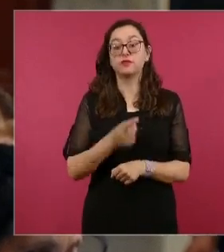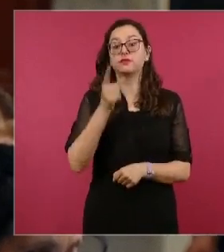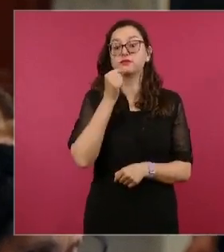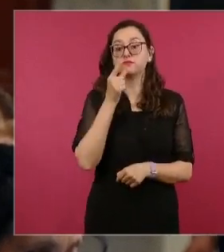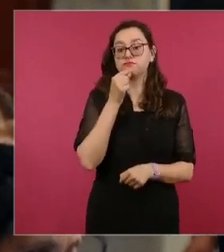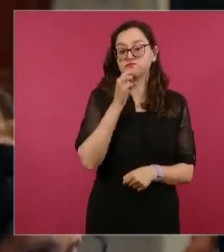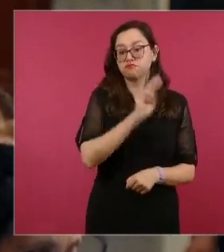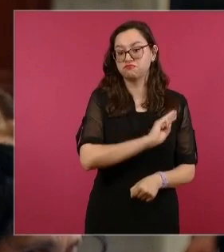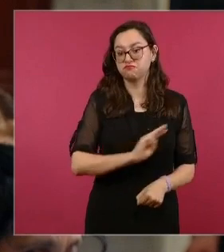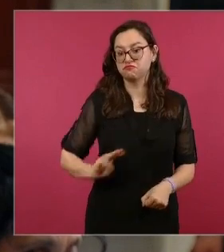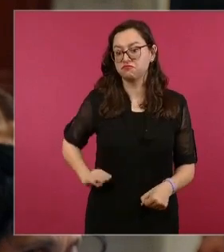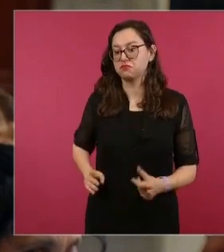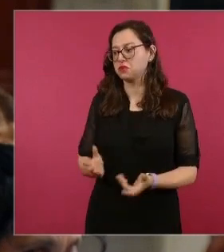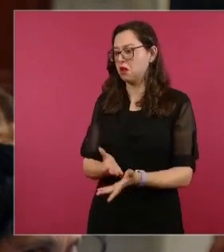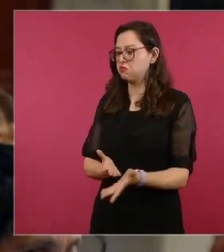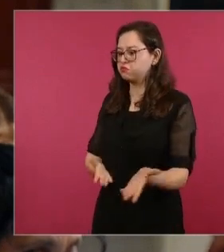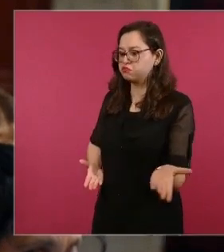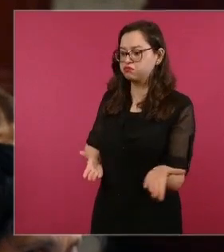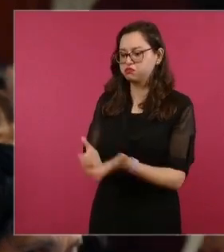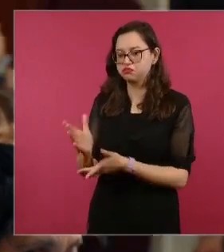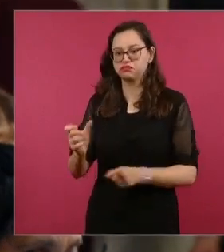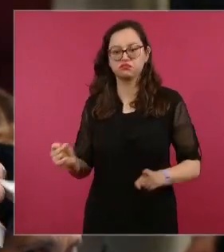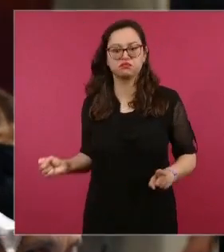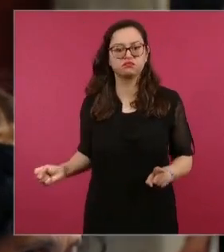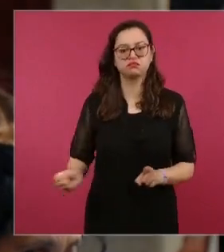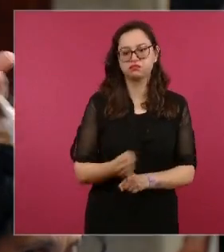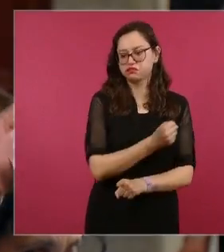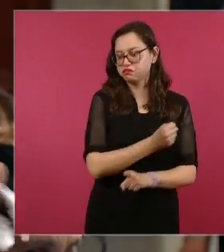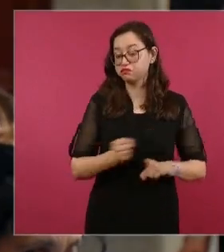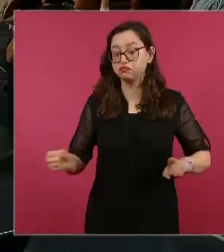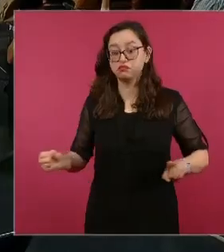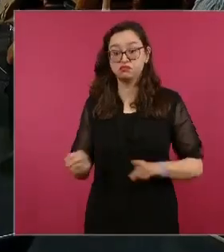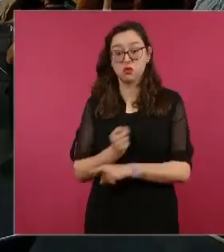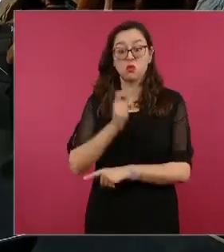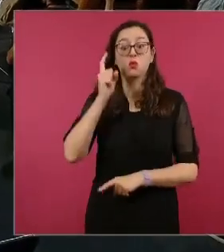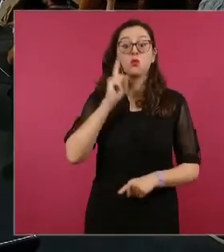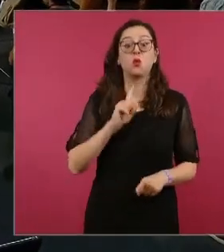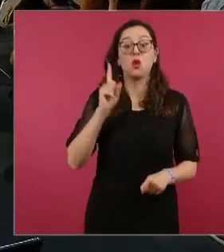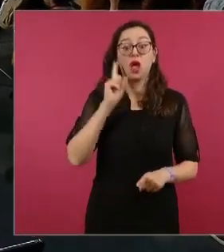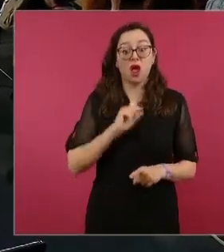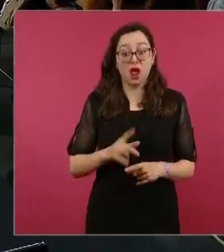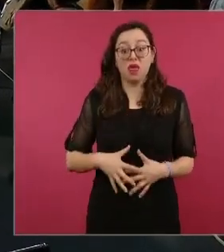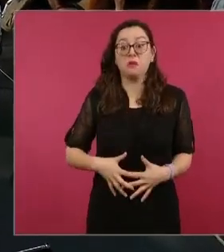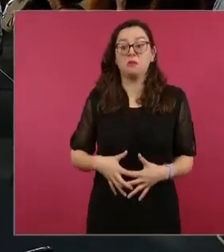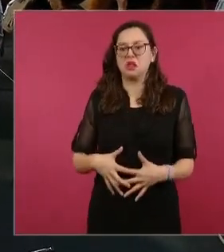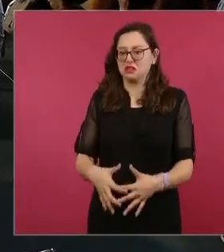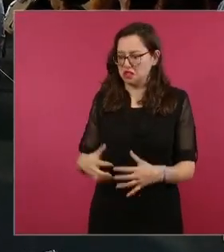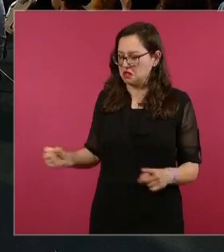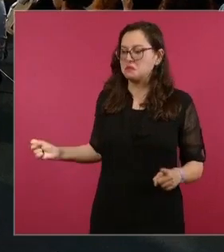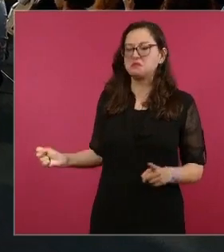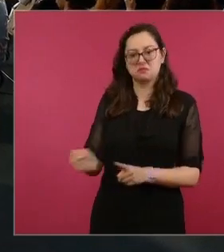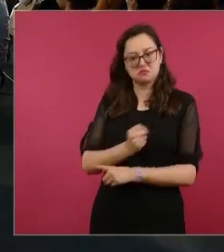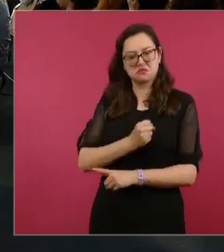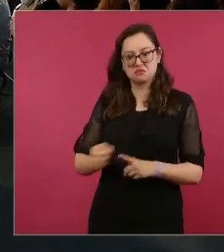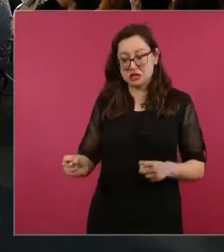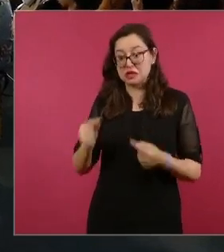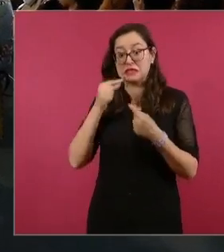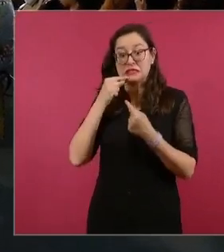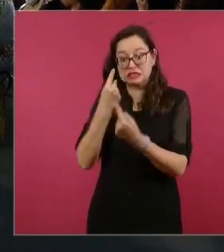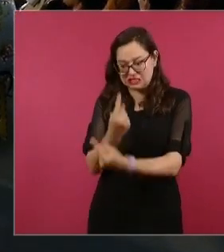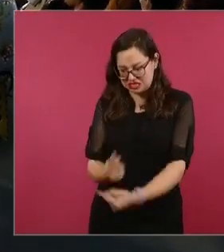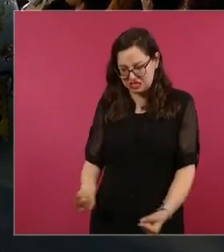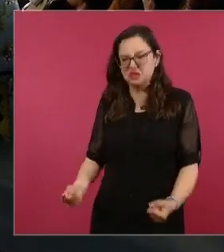mujeres embarazadas, niños de 4 años, hay fotografías, videos, dispararon al